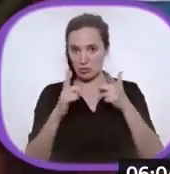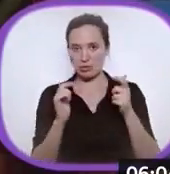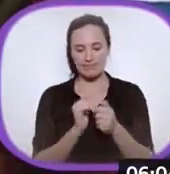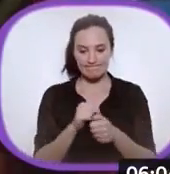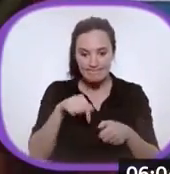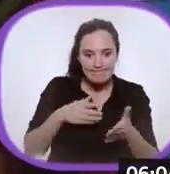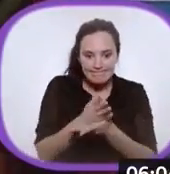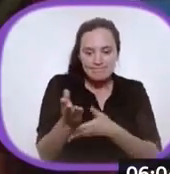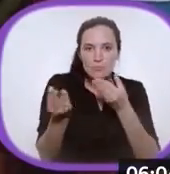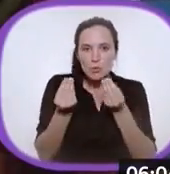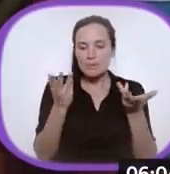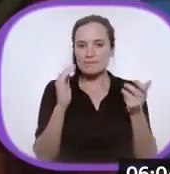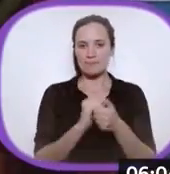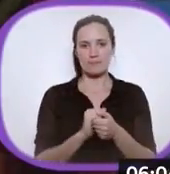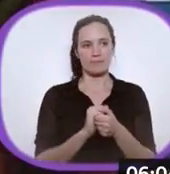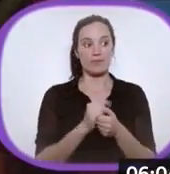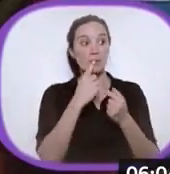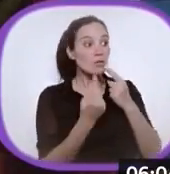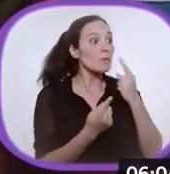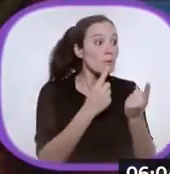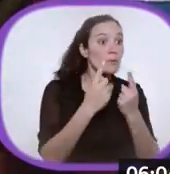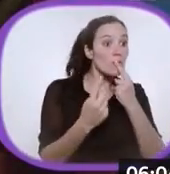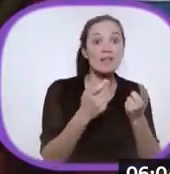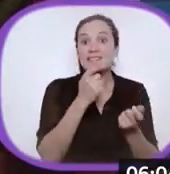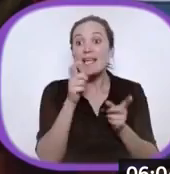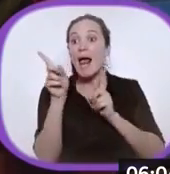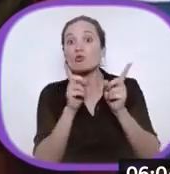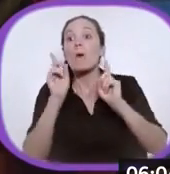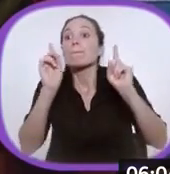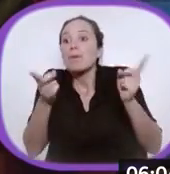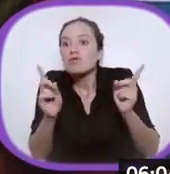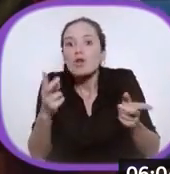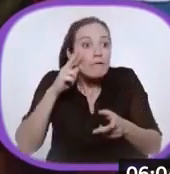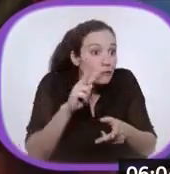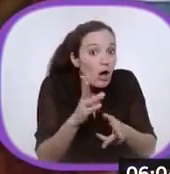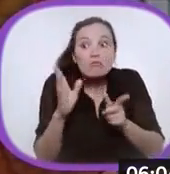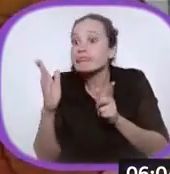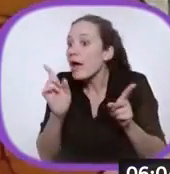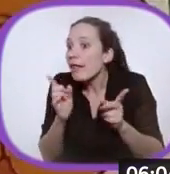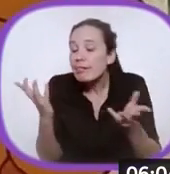Bien, ¿qué haremos ahora? Preguntemos a ver si alguien ha visto a Tornasol.